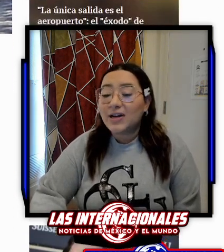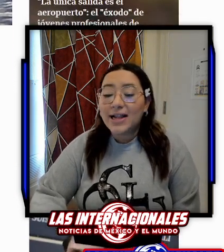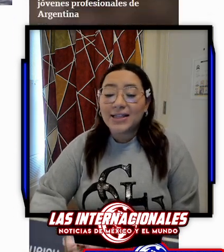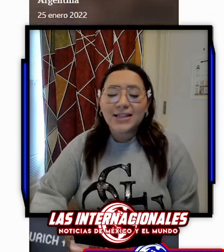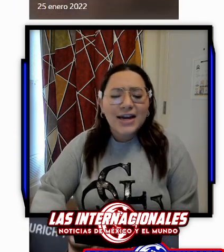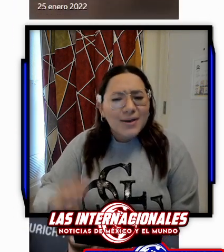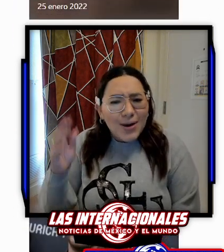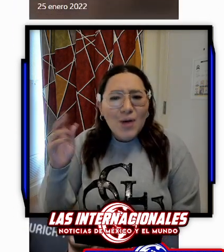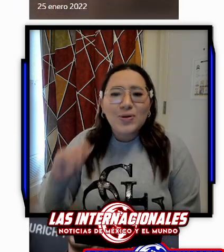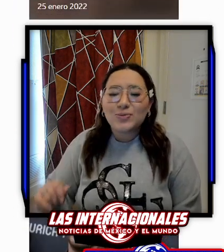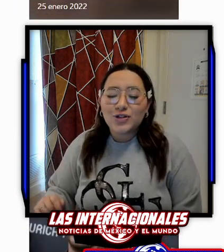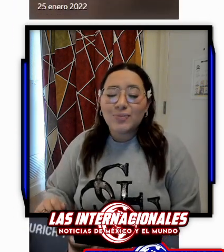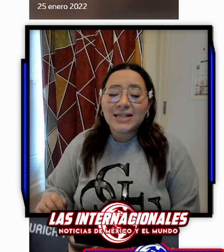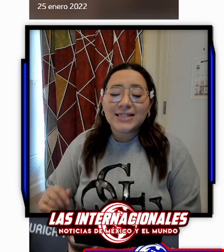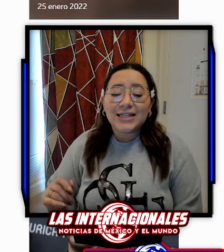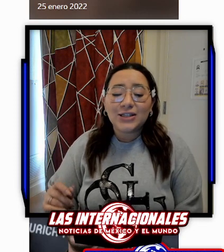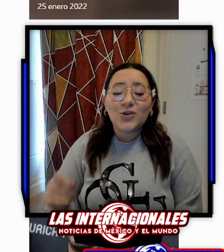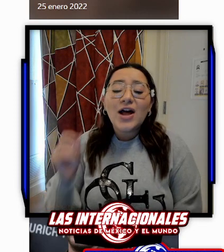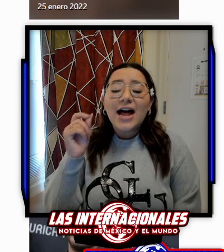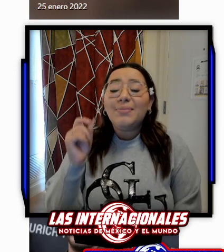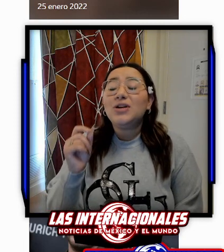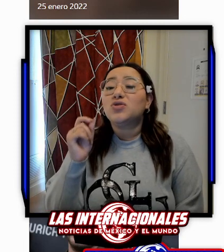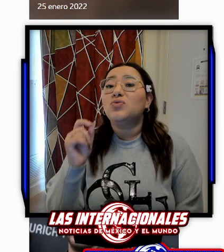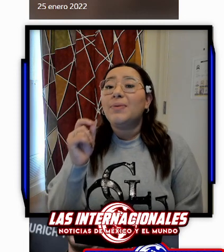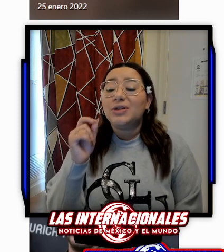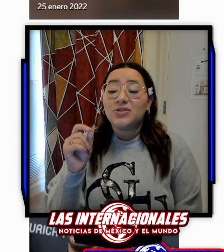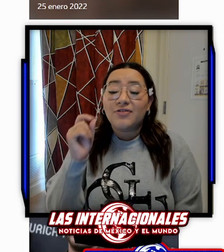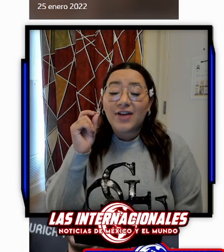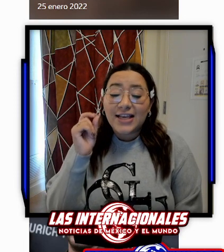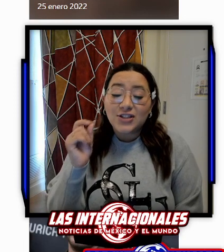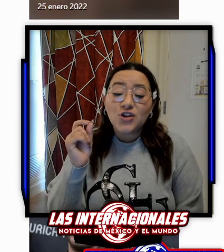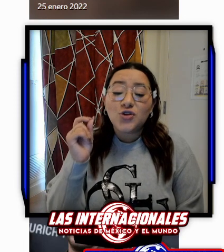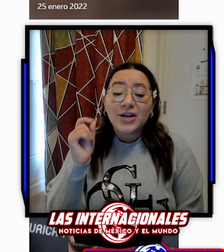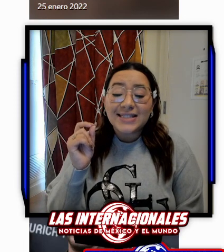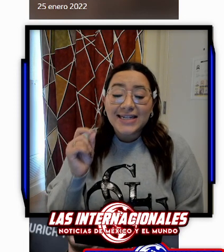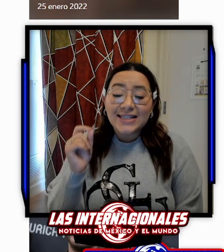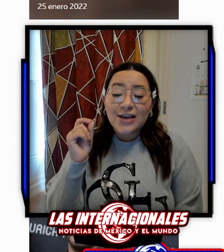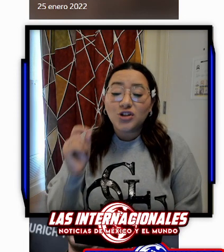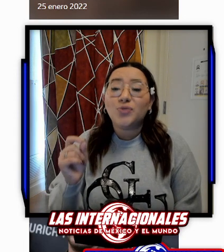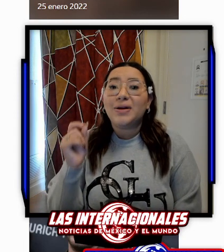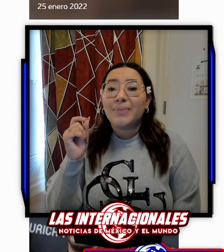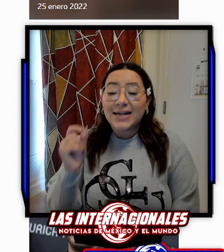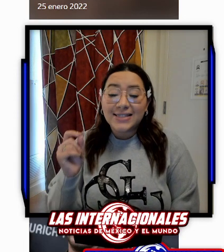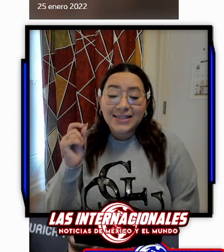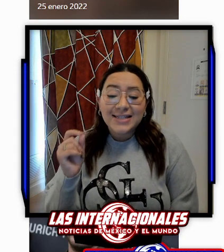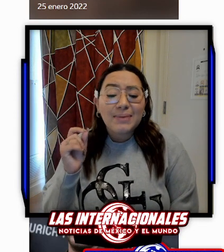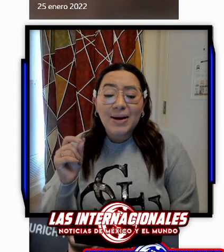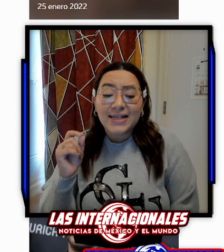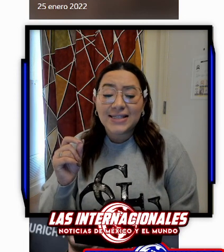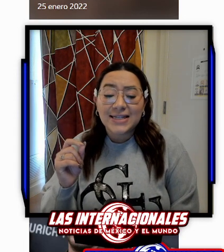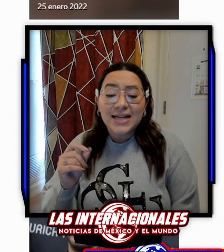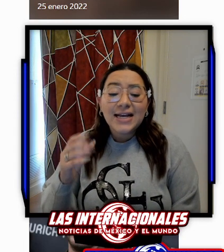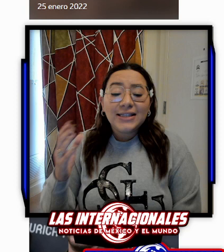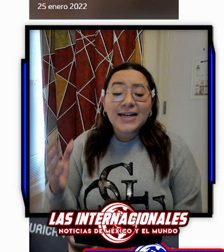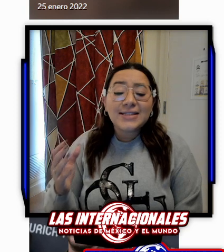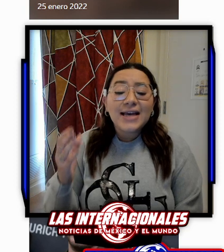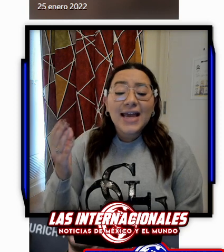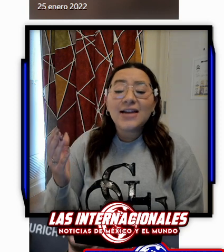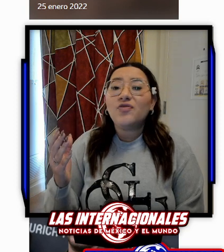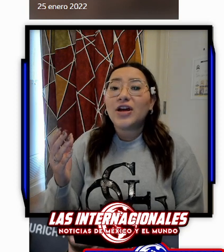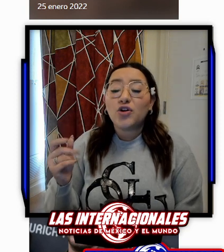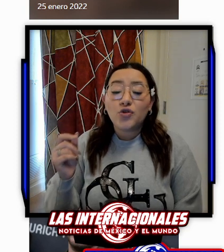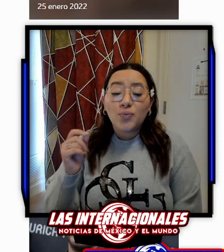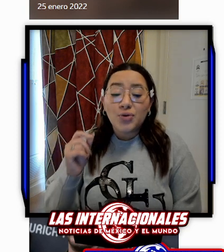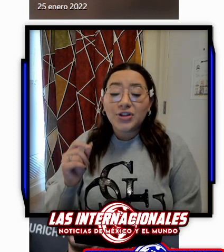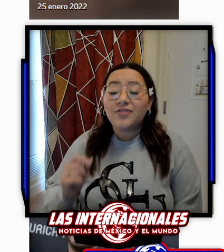como si fuera el Titanic, pero pues mucho más chiquito. Al menos una persona falleció y unas 38 permanecen desaparecidas tras